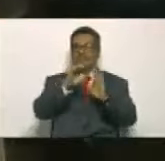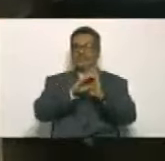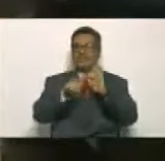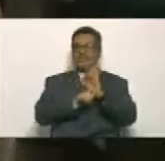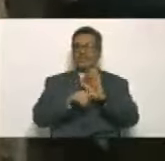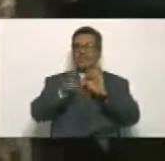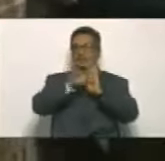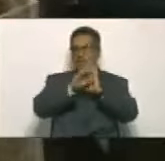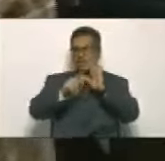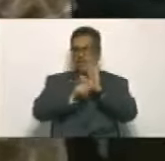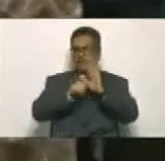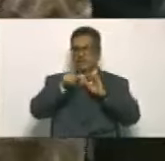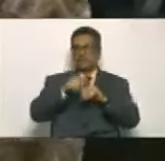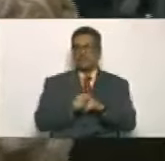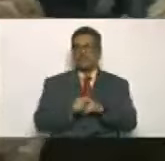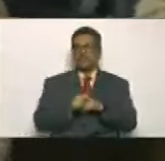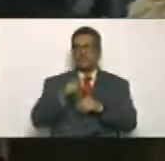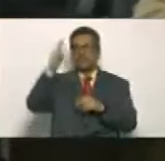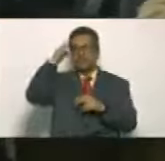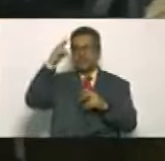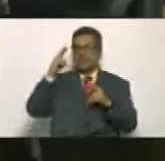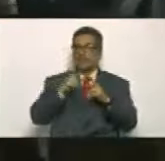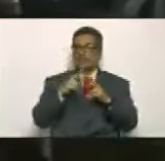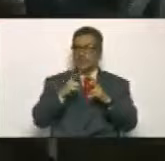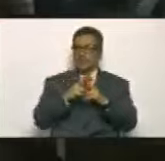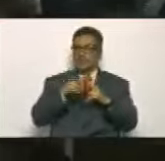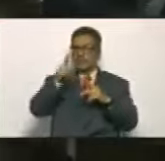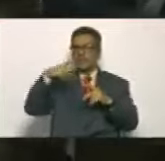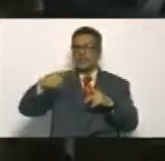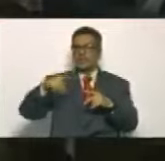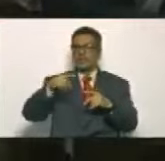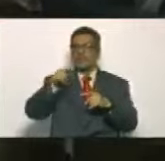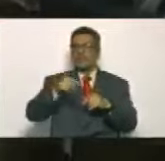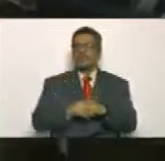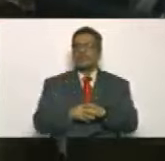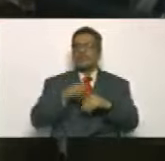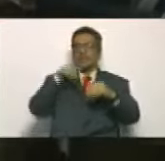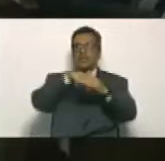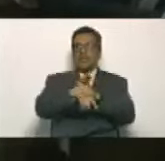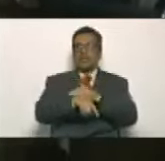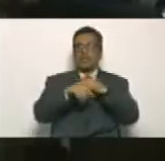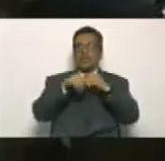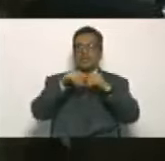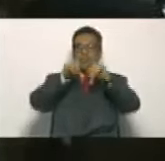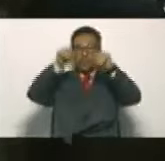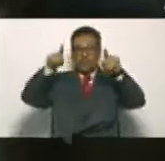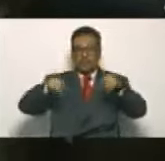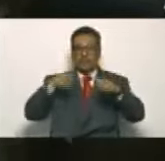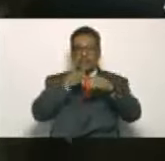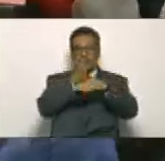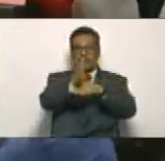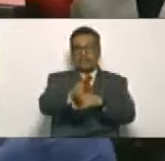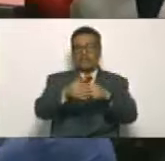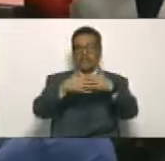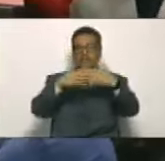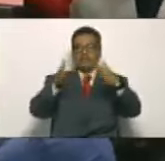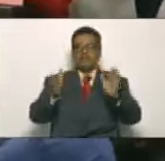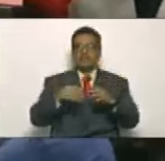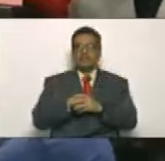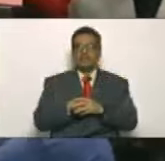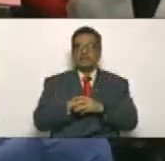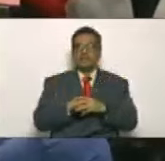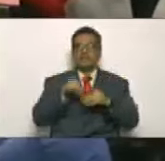esta constitución reconoció esos derechos. Entramos por la puerta grande, aparecemos en